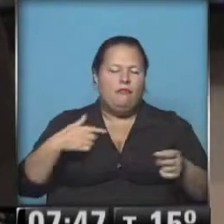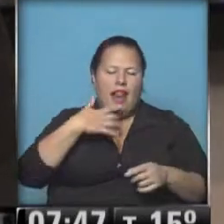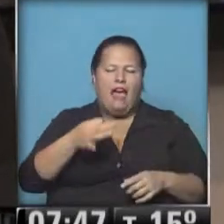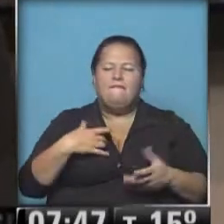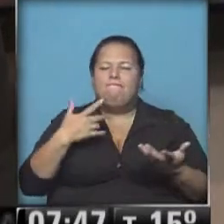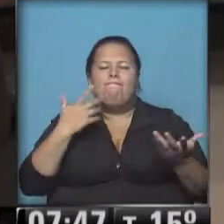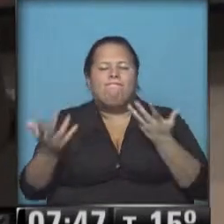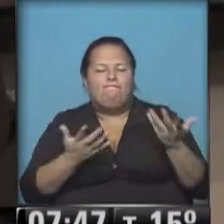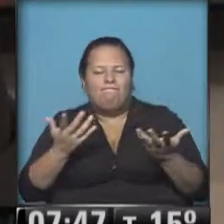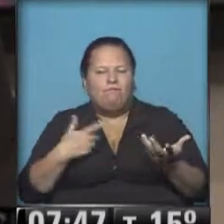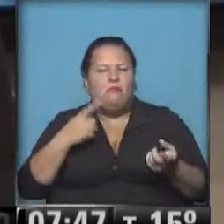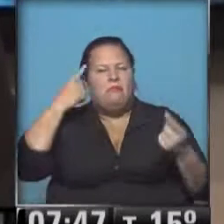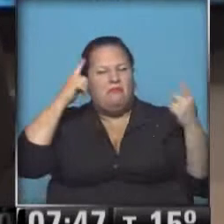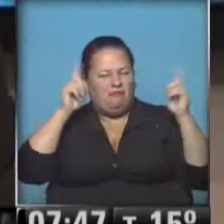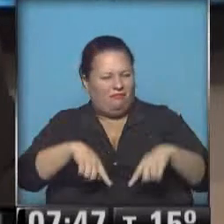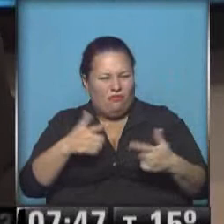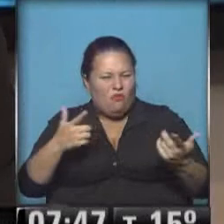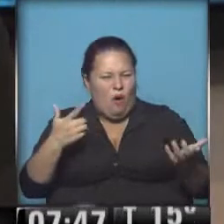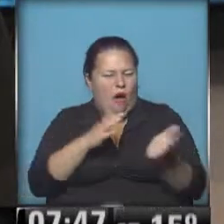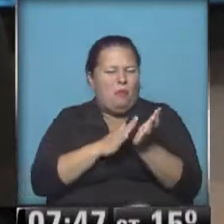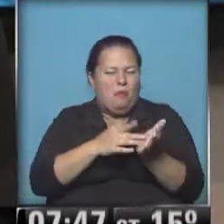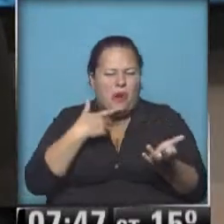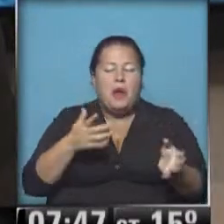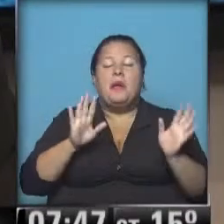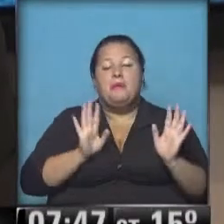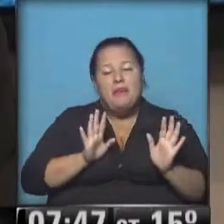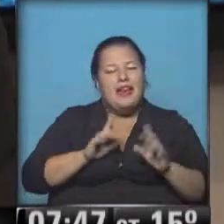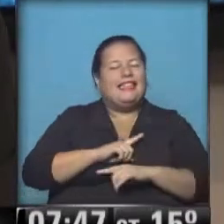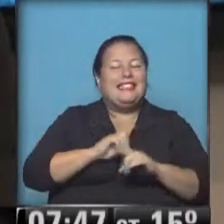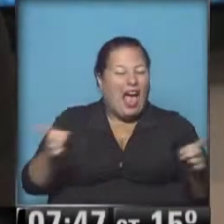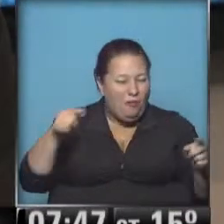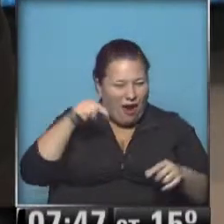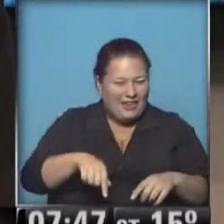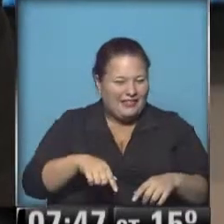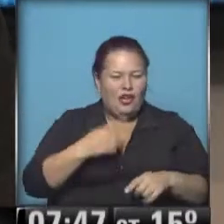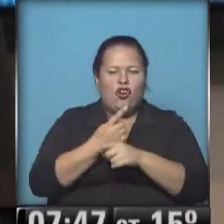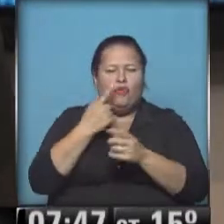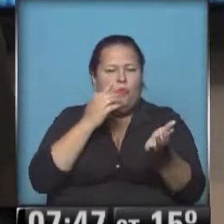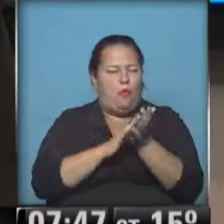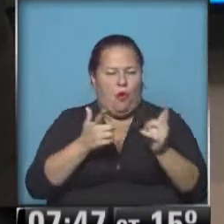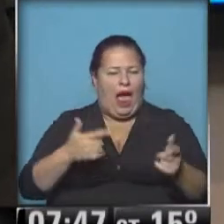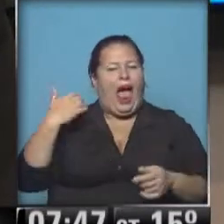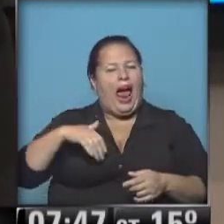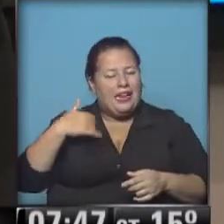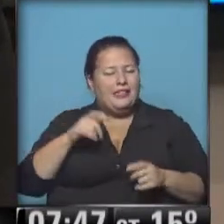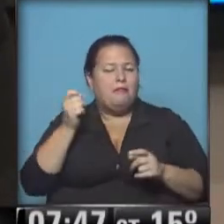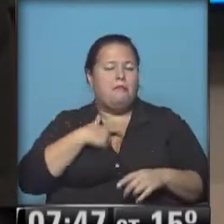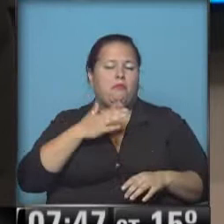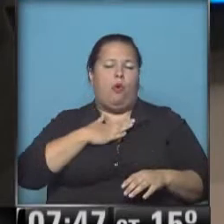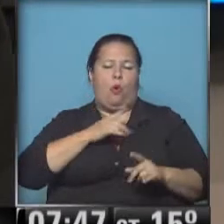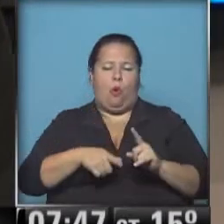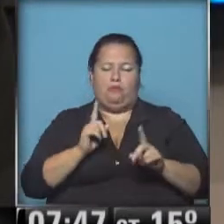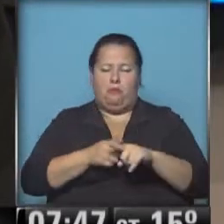no le encuentro ni razonabilidad a este argumento pero ni siquiera esto se puede demostrar argentina hizo por sí mismo esto